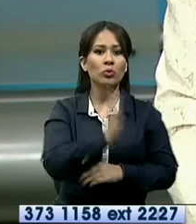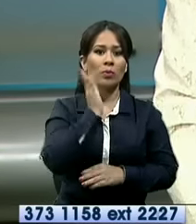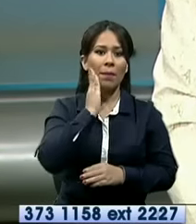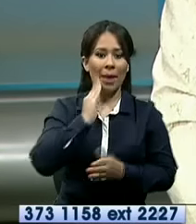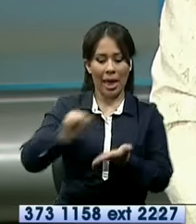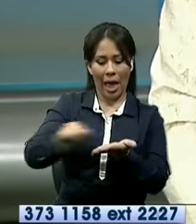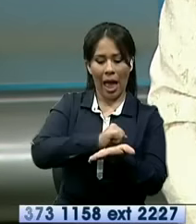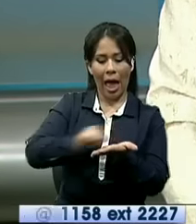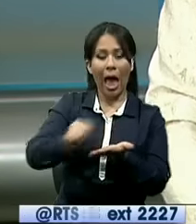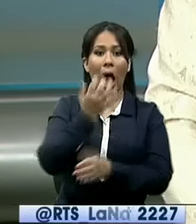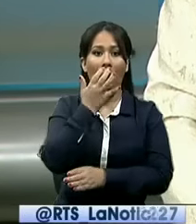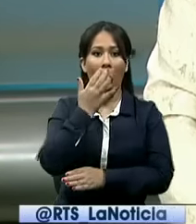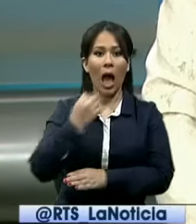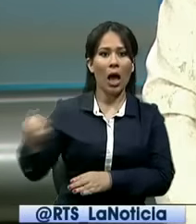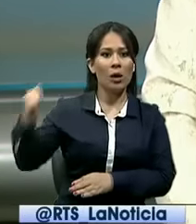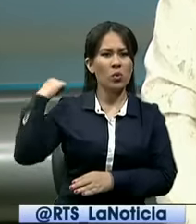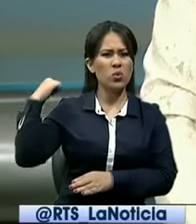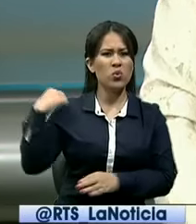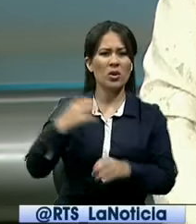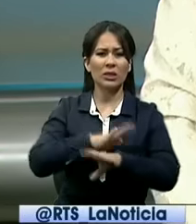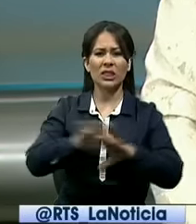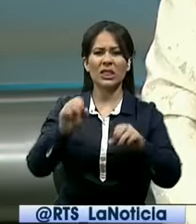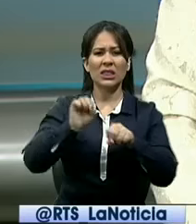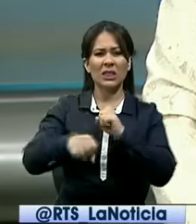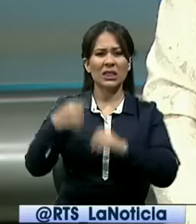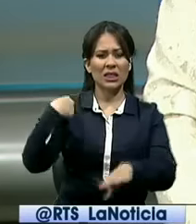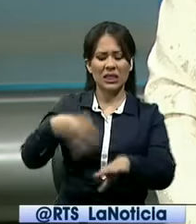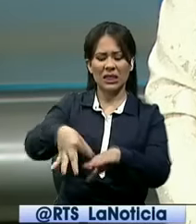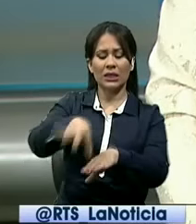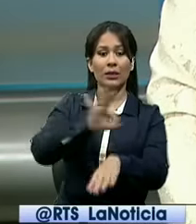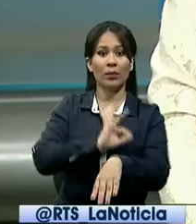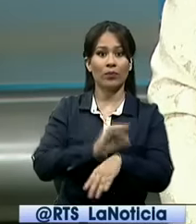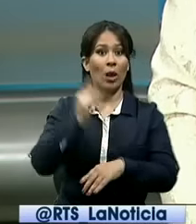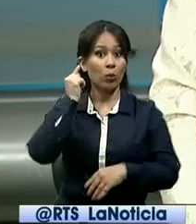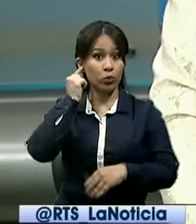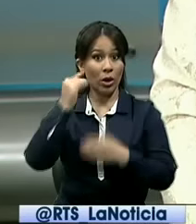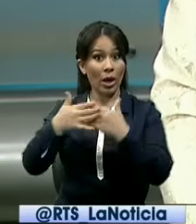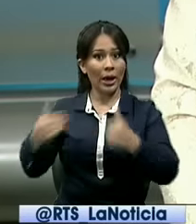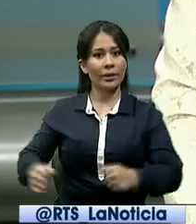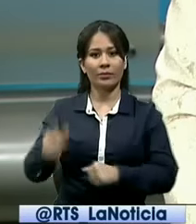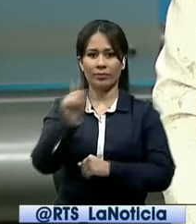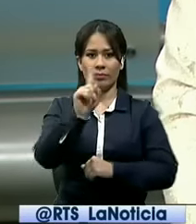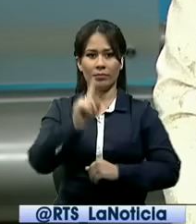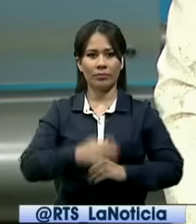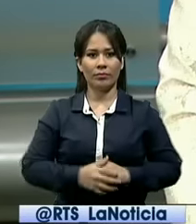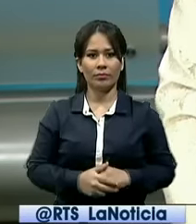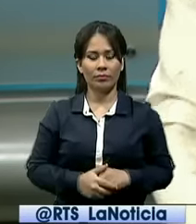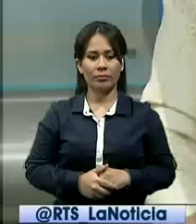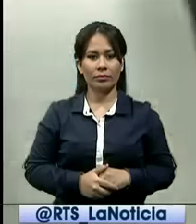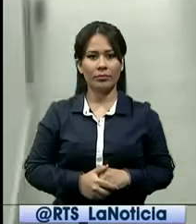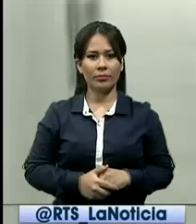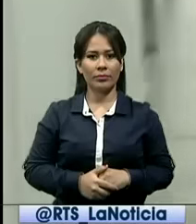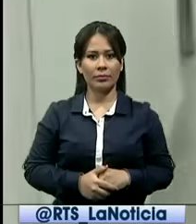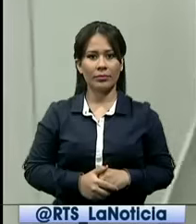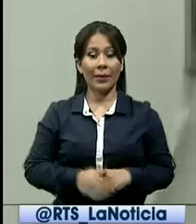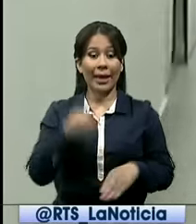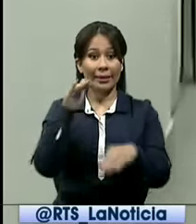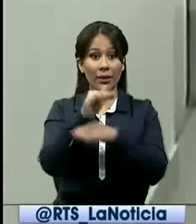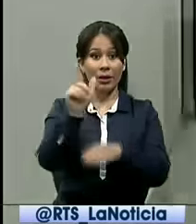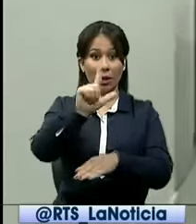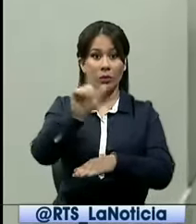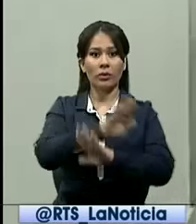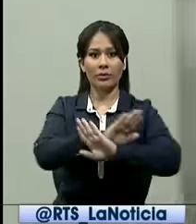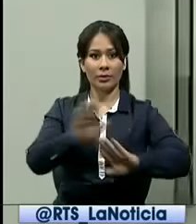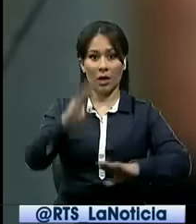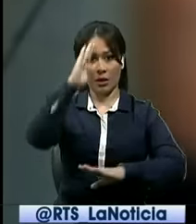plancha. Se conoció que pese a que fue detenida, a la mujer no se le dictó prisión preventiva. La tarde del lunes se detuvo